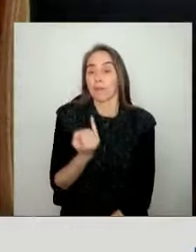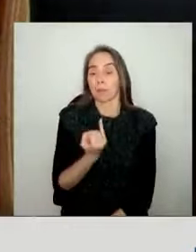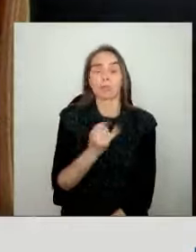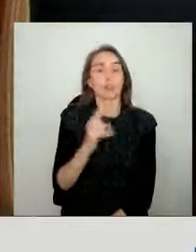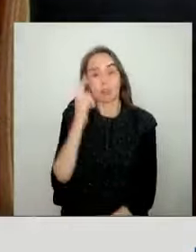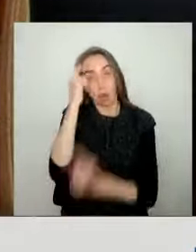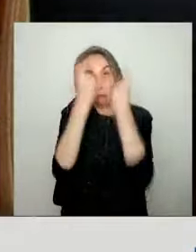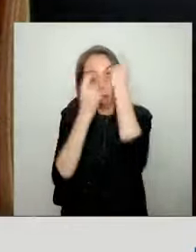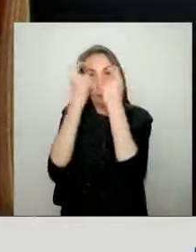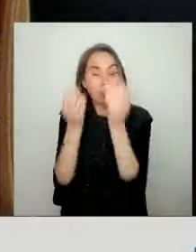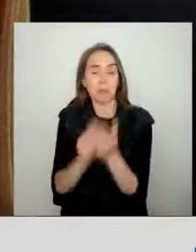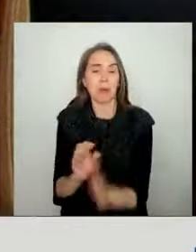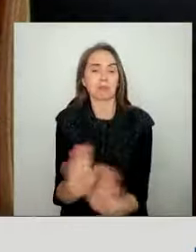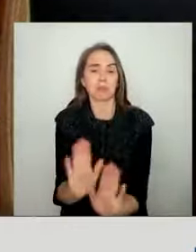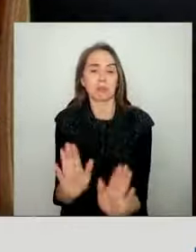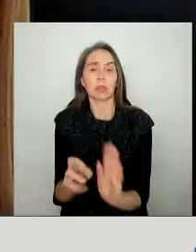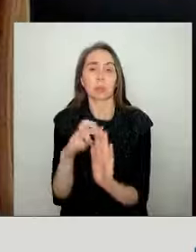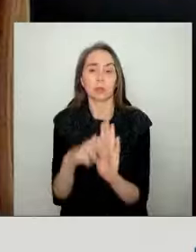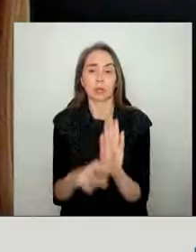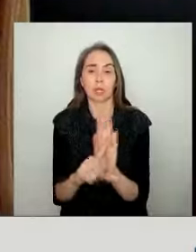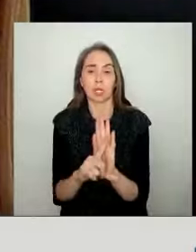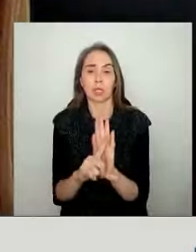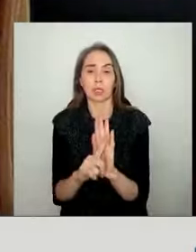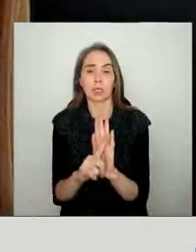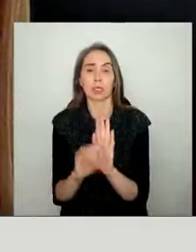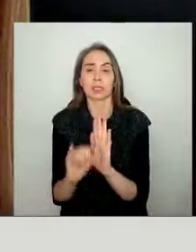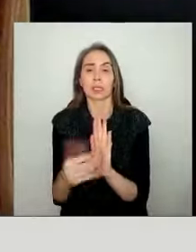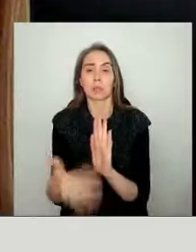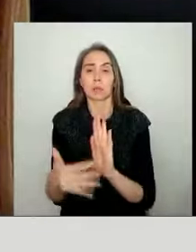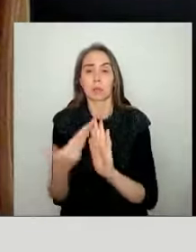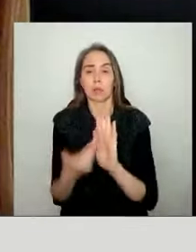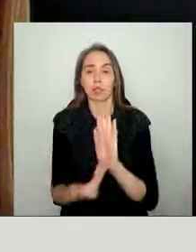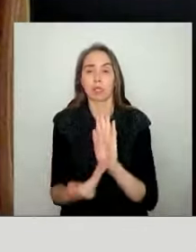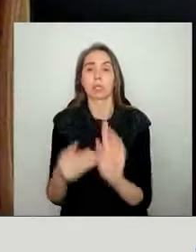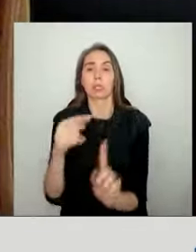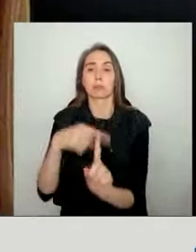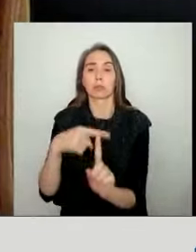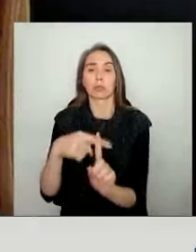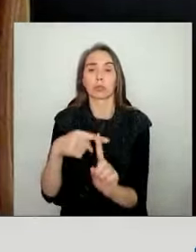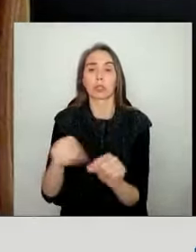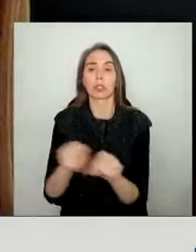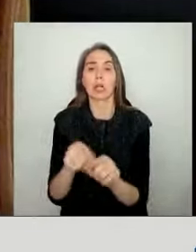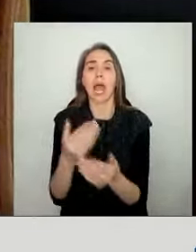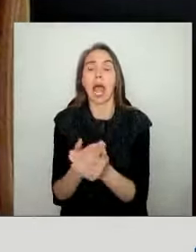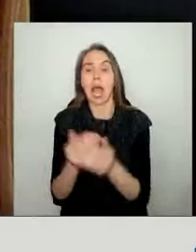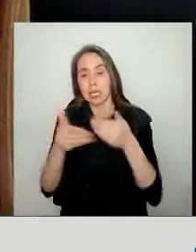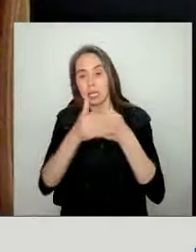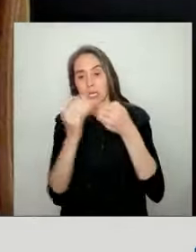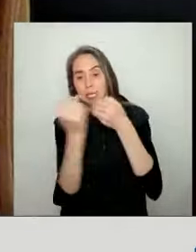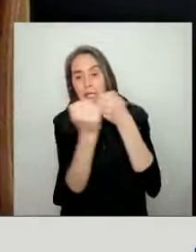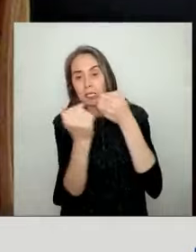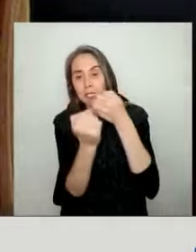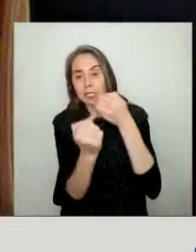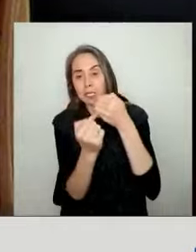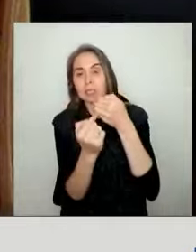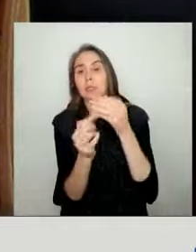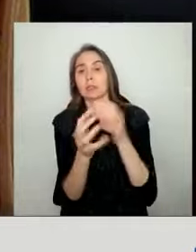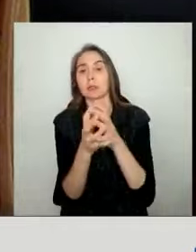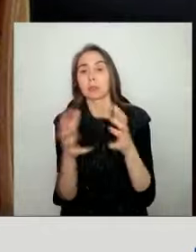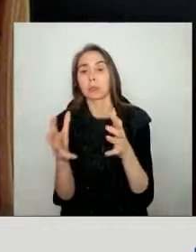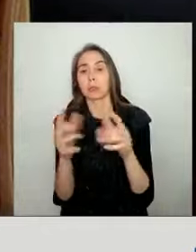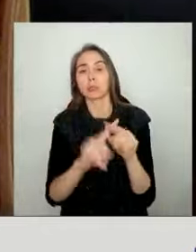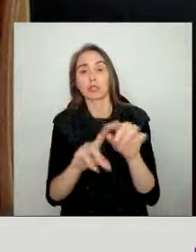es un un proyecto que de todas maneras es importante es positivo Así como hay rotulaciones en los en muchos proyect en muchos muchos productos